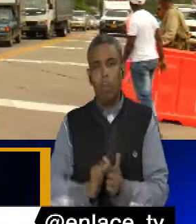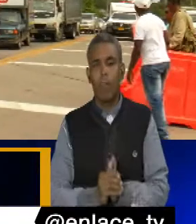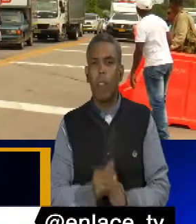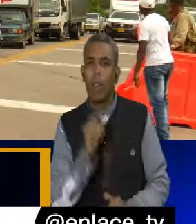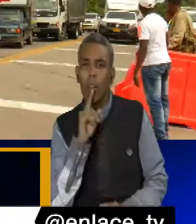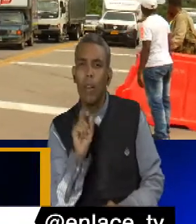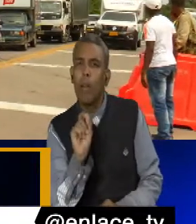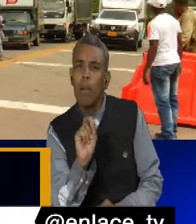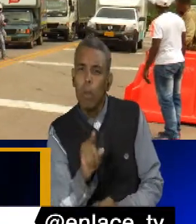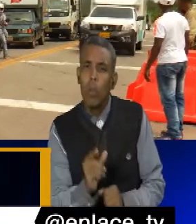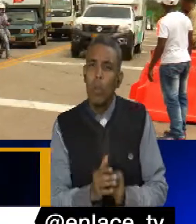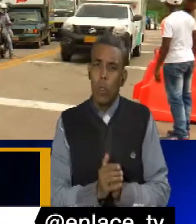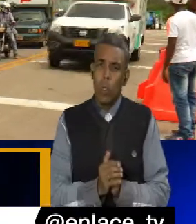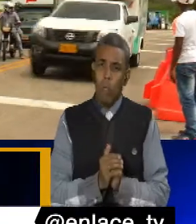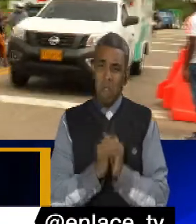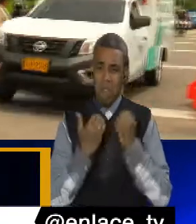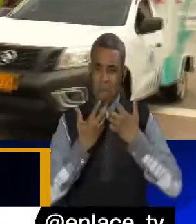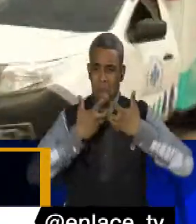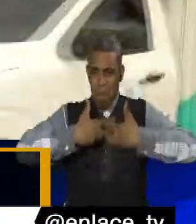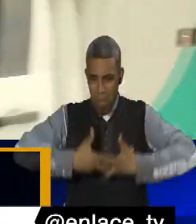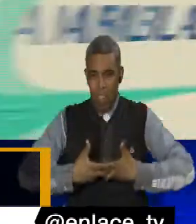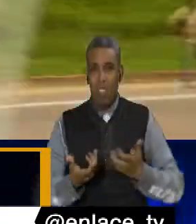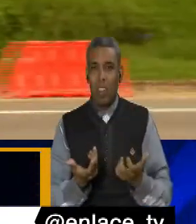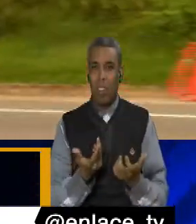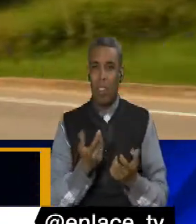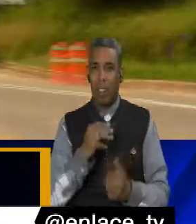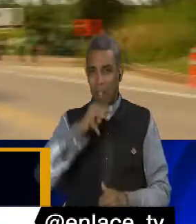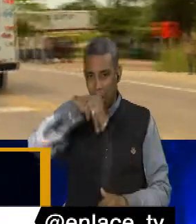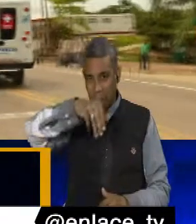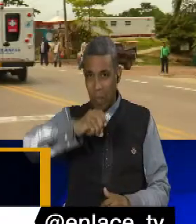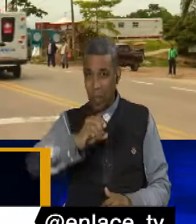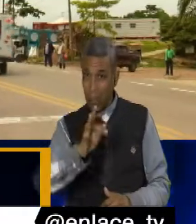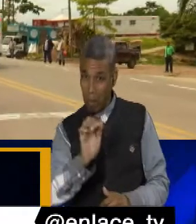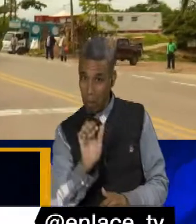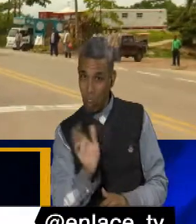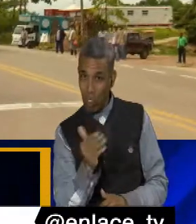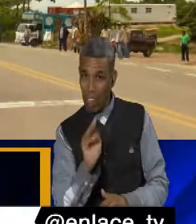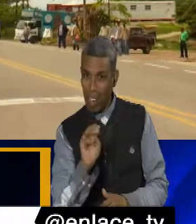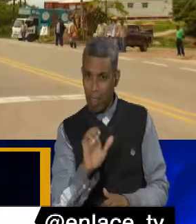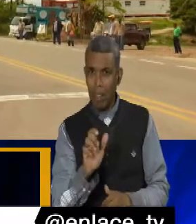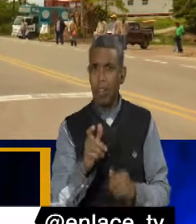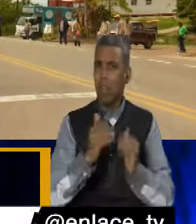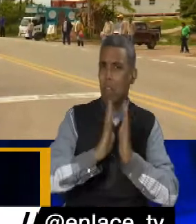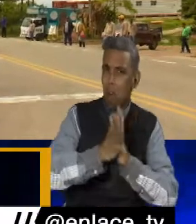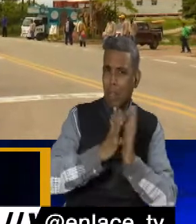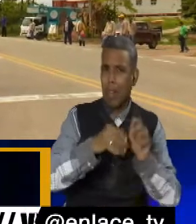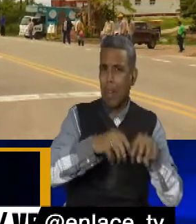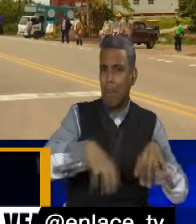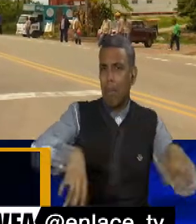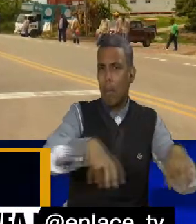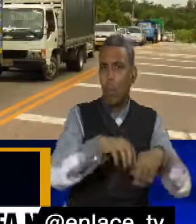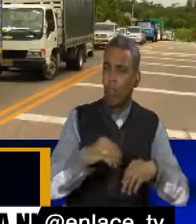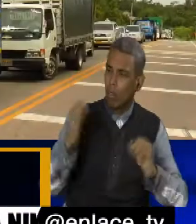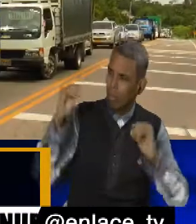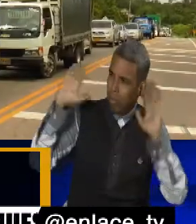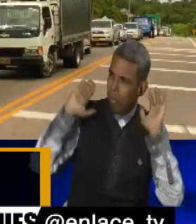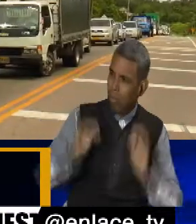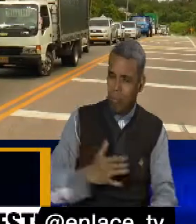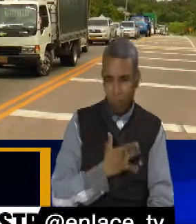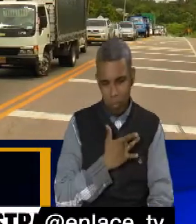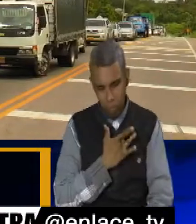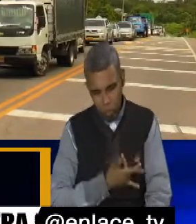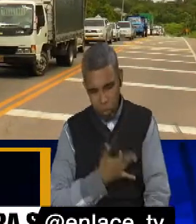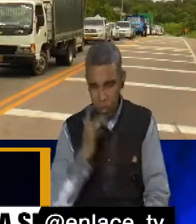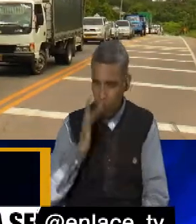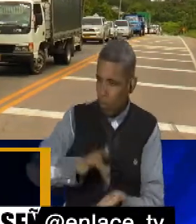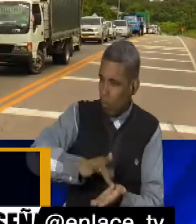proyecto y que hoy están con millonarias deudas, y por supuesto a los trabajadores de esa empresa? Dos cosas, dos mensajes que son bien importantes. Uno, pues a los comerciantes y